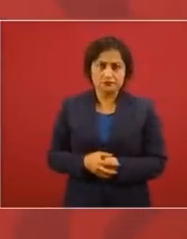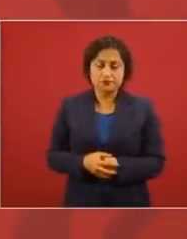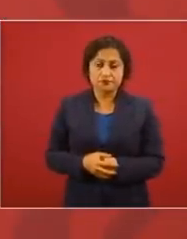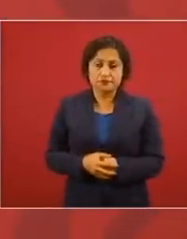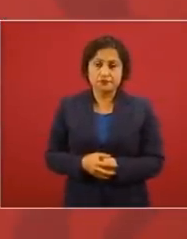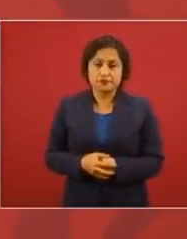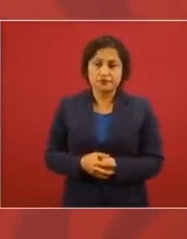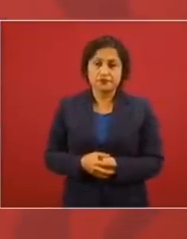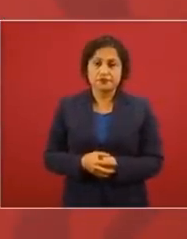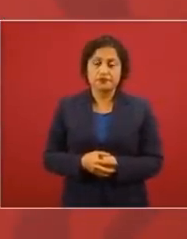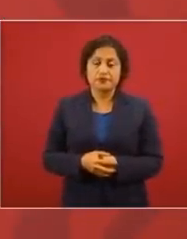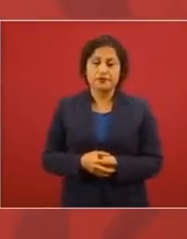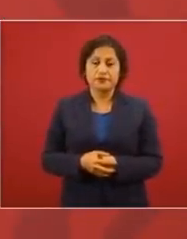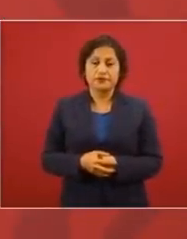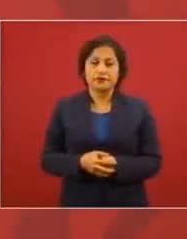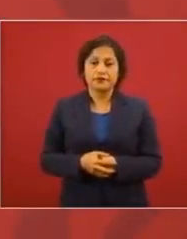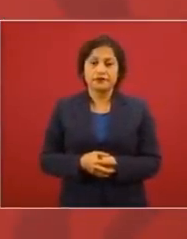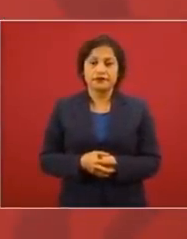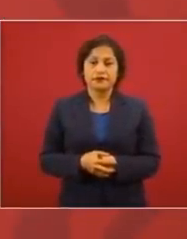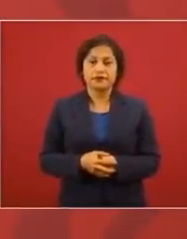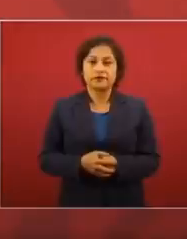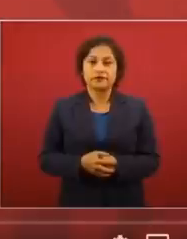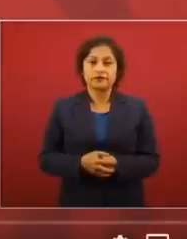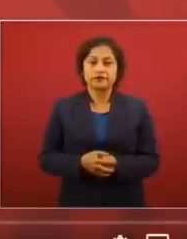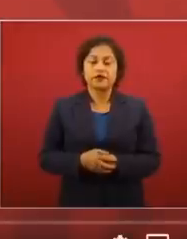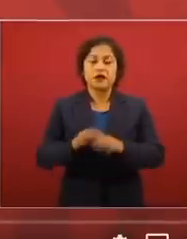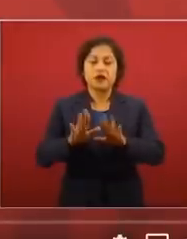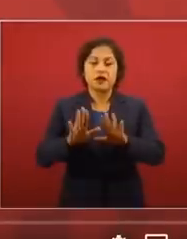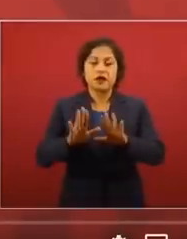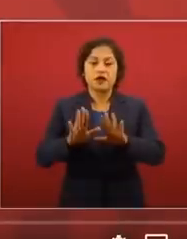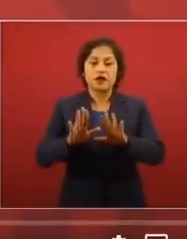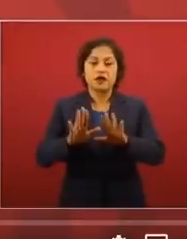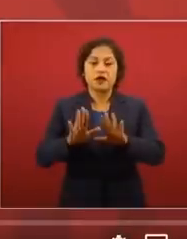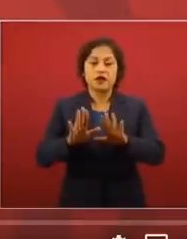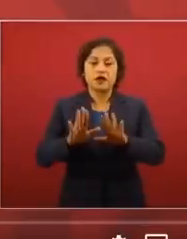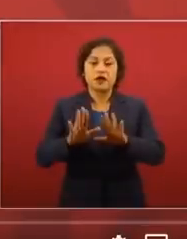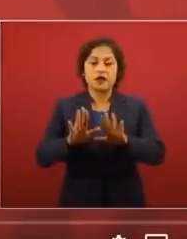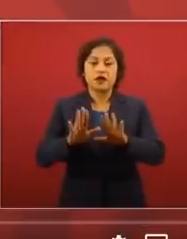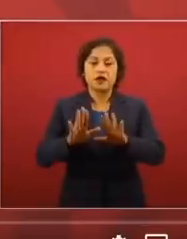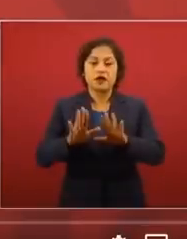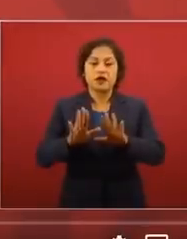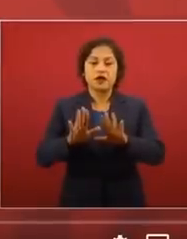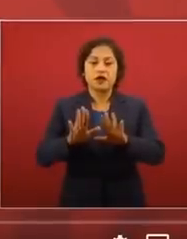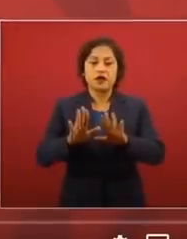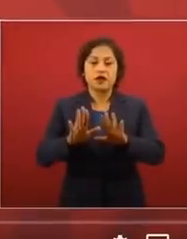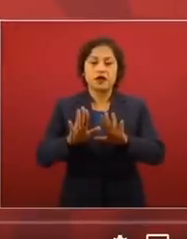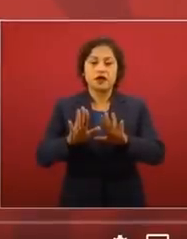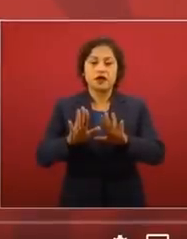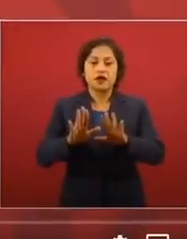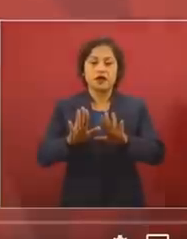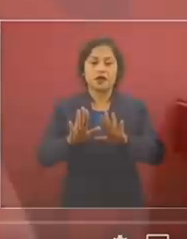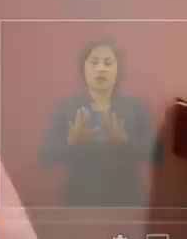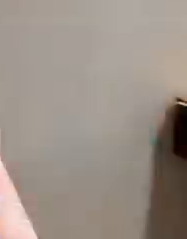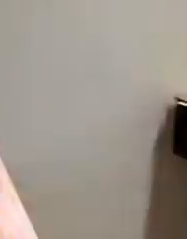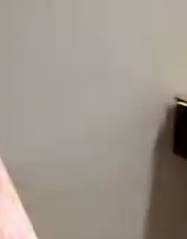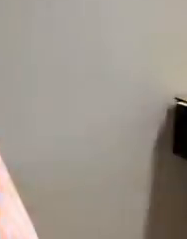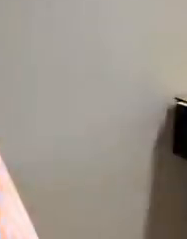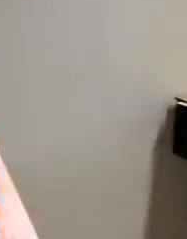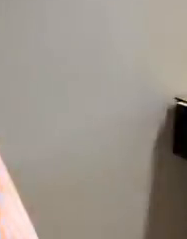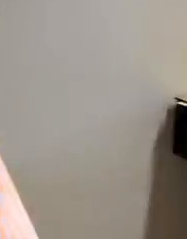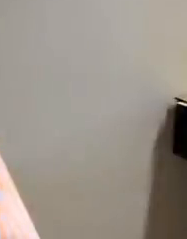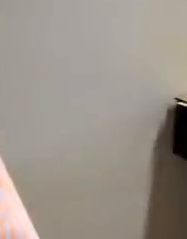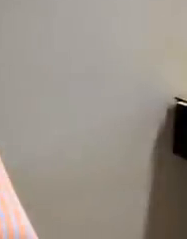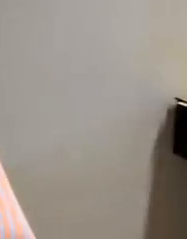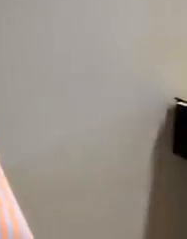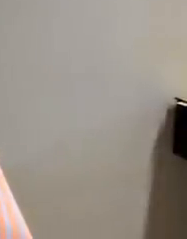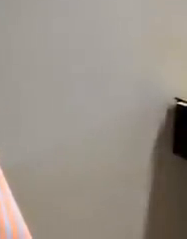aprovechando que sale el tema muy bien bueno pues ese fue el primer momento o sea hay son